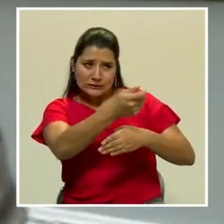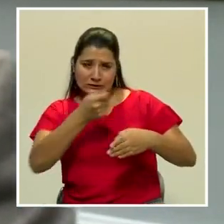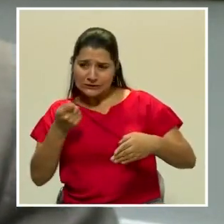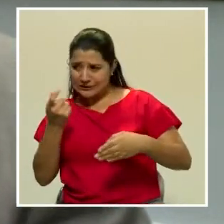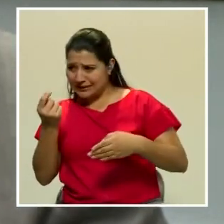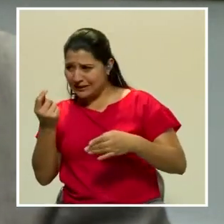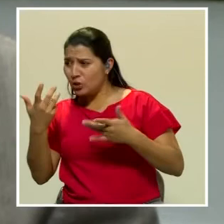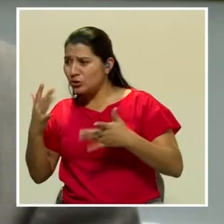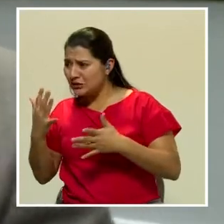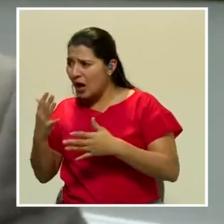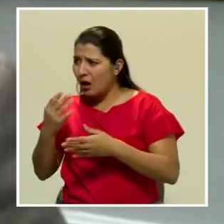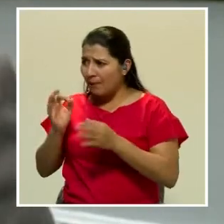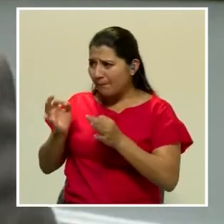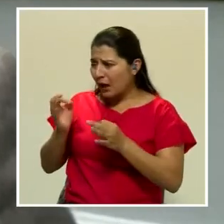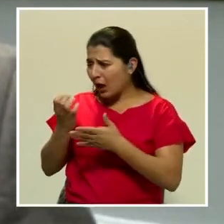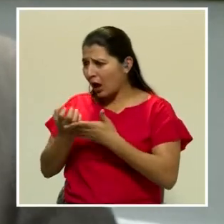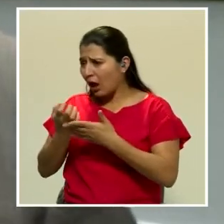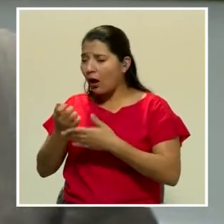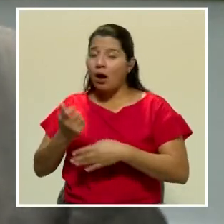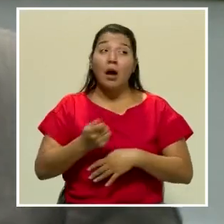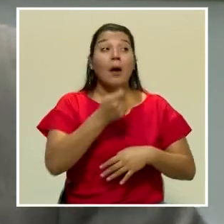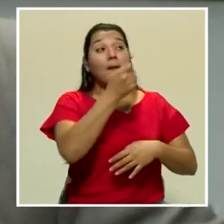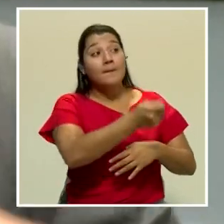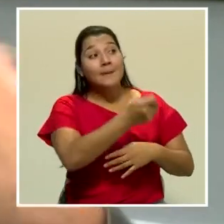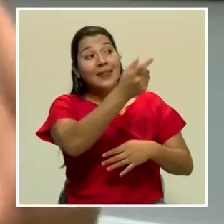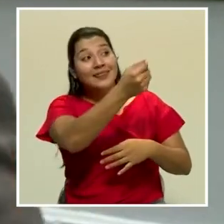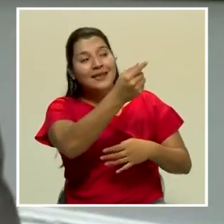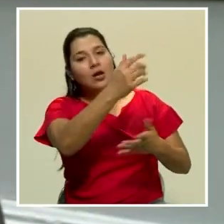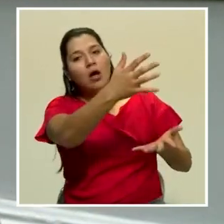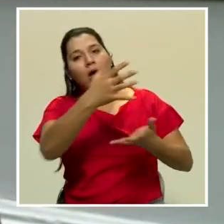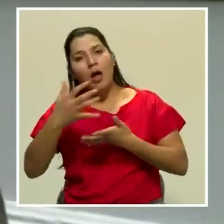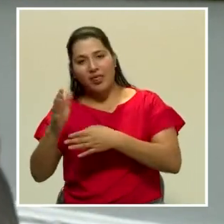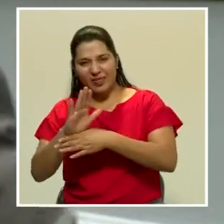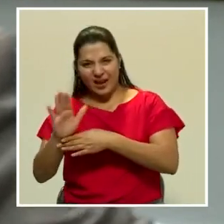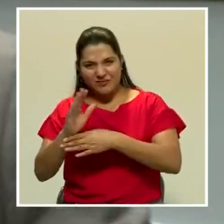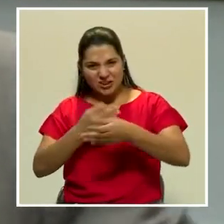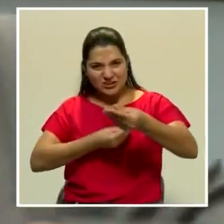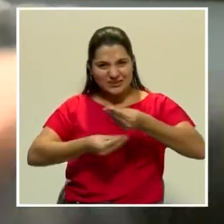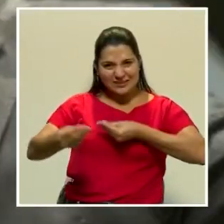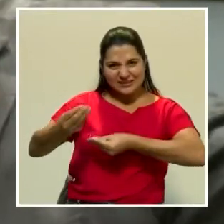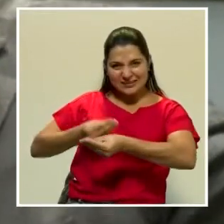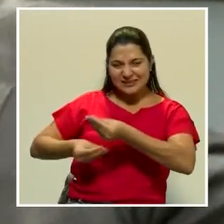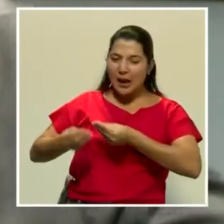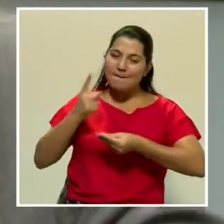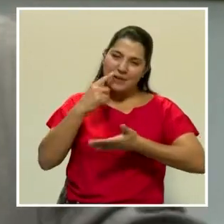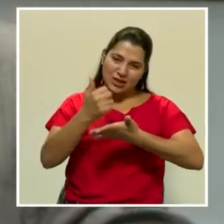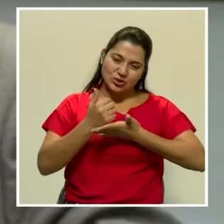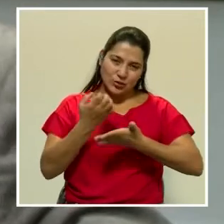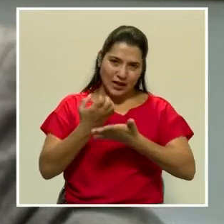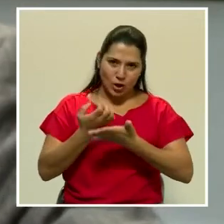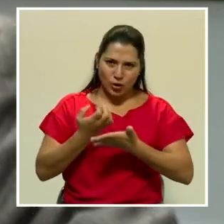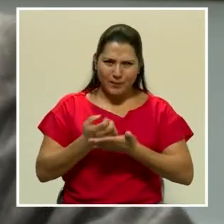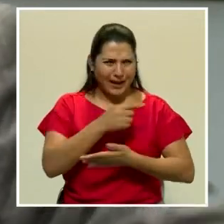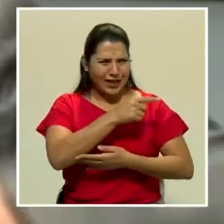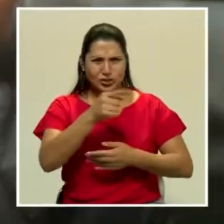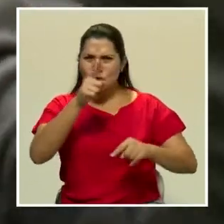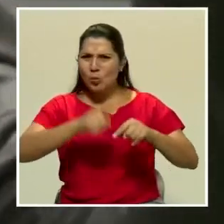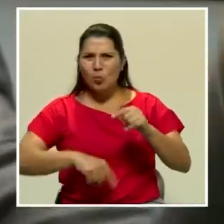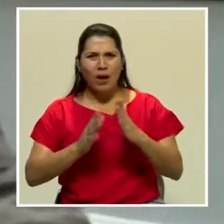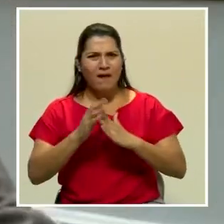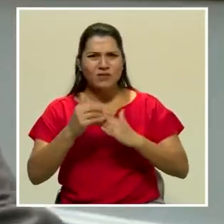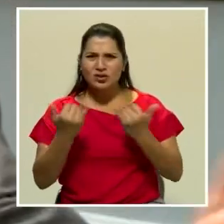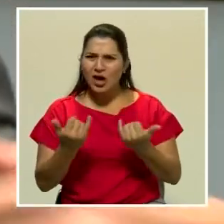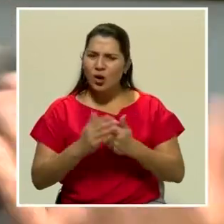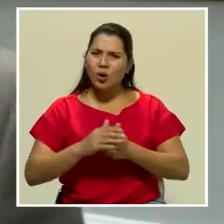gente afectada por la pandemia. No pueden, por ejemplo, cobrarles intereses sobre intereses, subirles el monto de las cuotas, ponerles